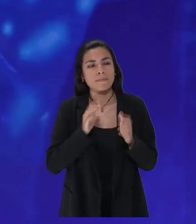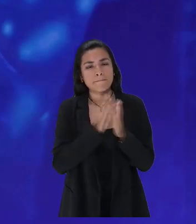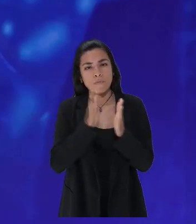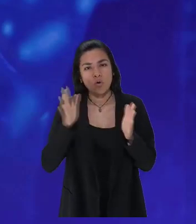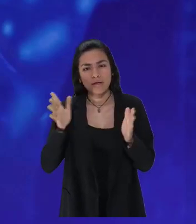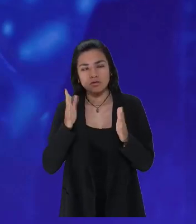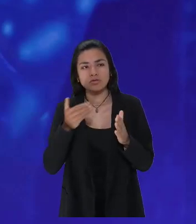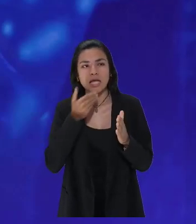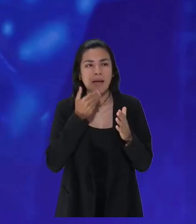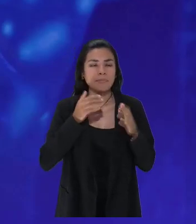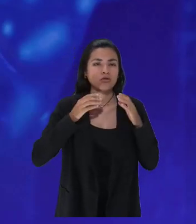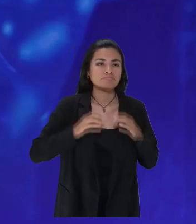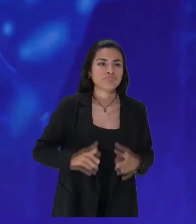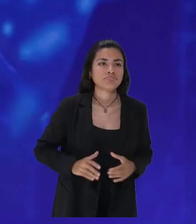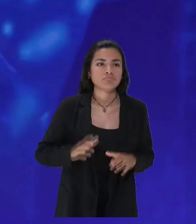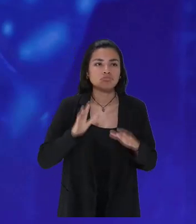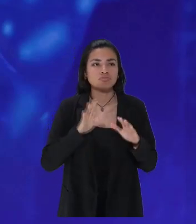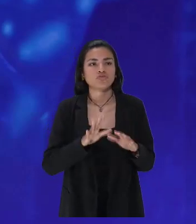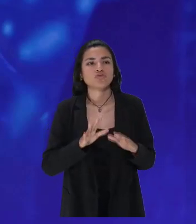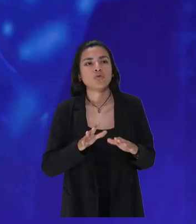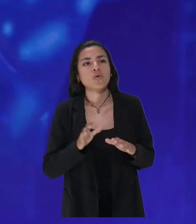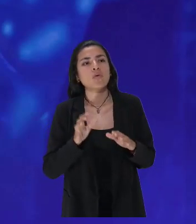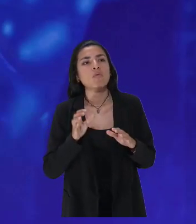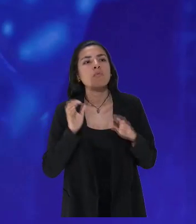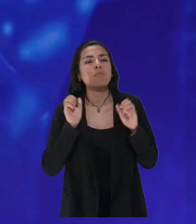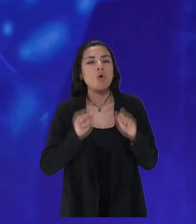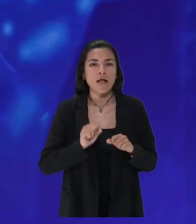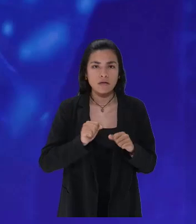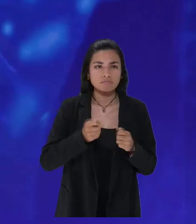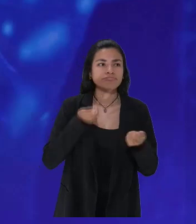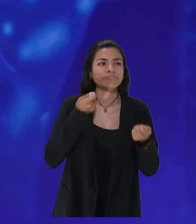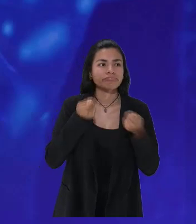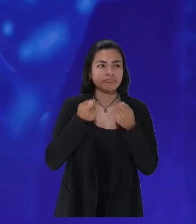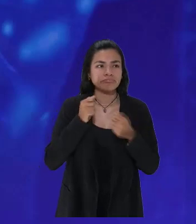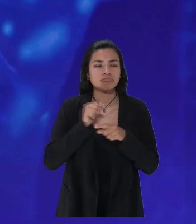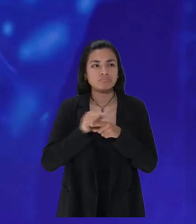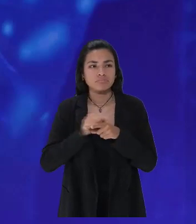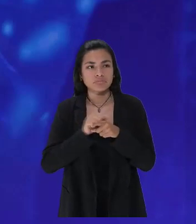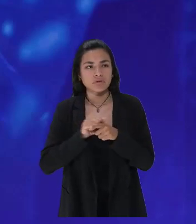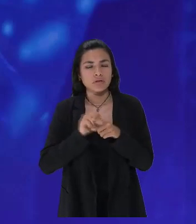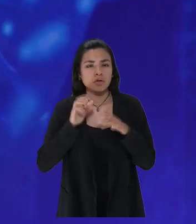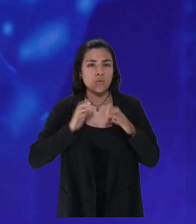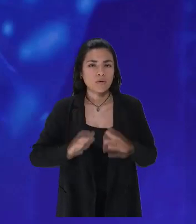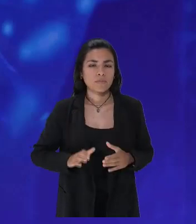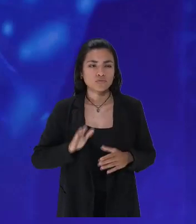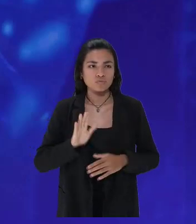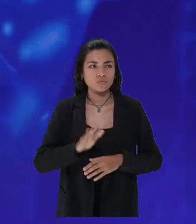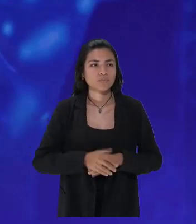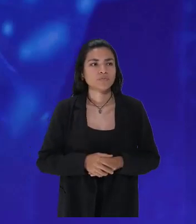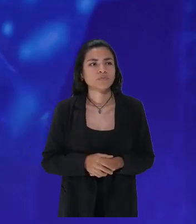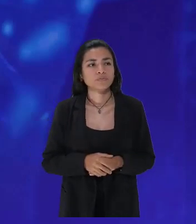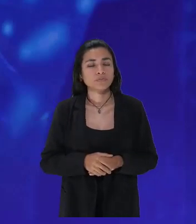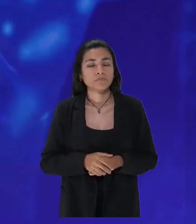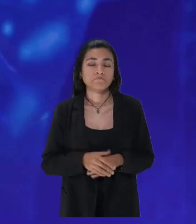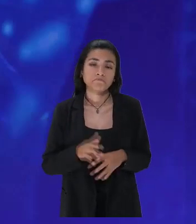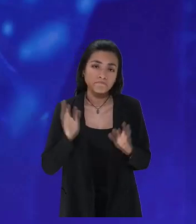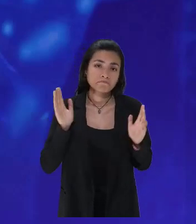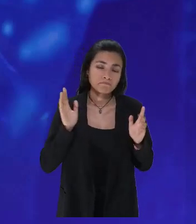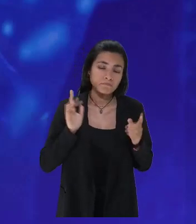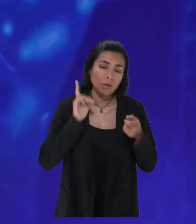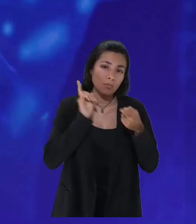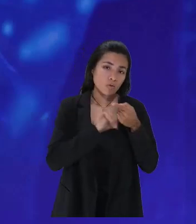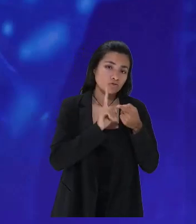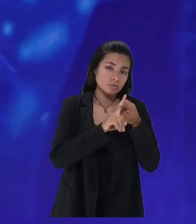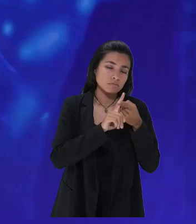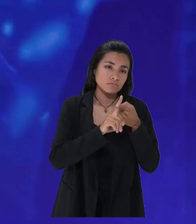como maniquíes o modelos anatómicos para poder hacer entrenamientos en ellos. ¿Bien? Tiene sus pro, tiene sus